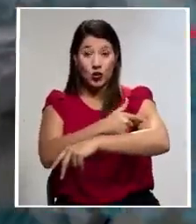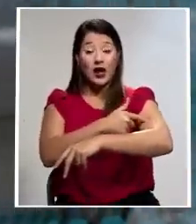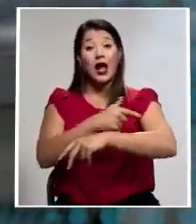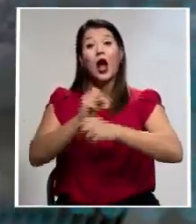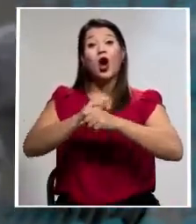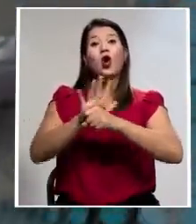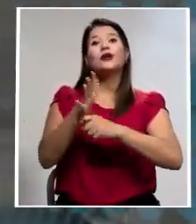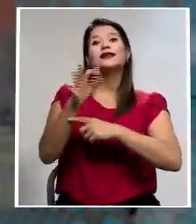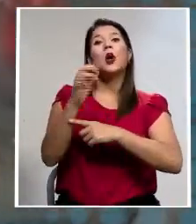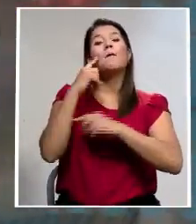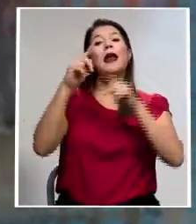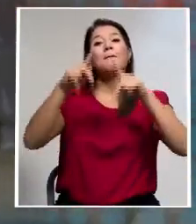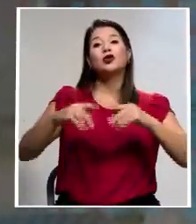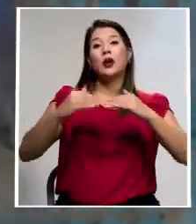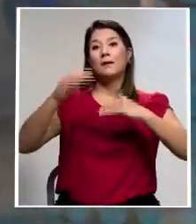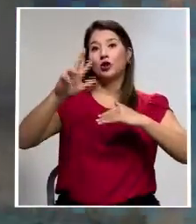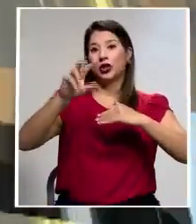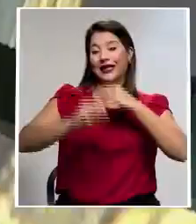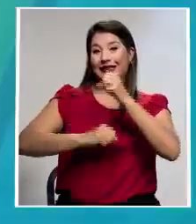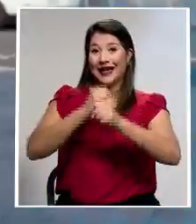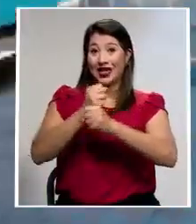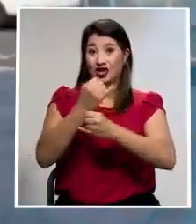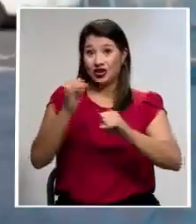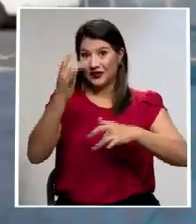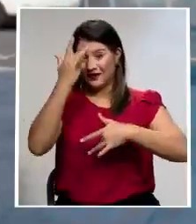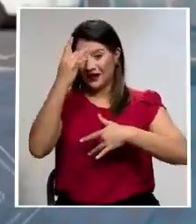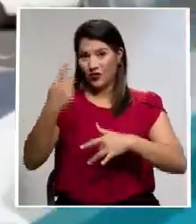años y sin factores de riesgo.